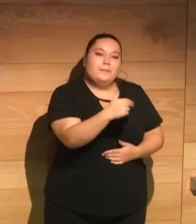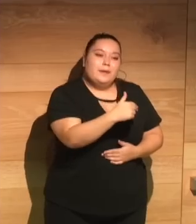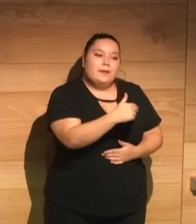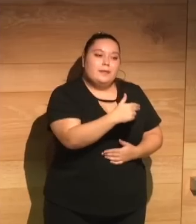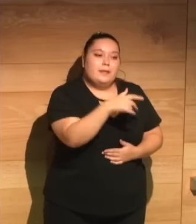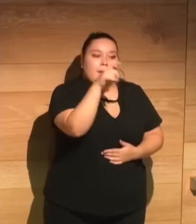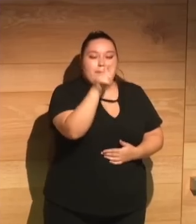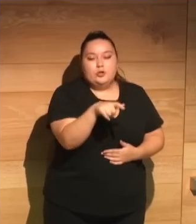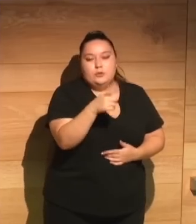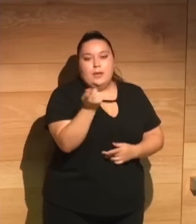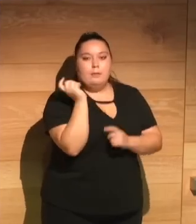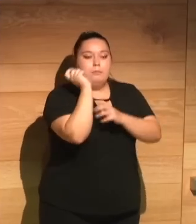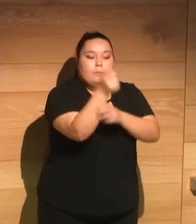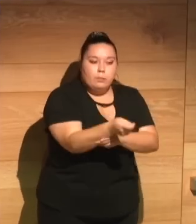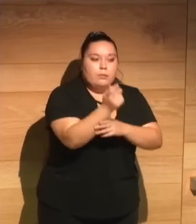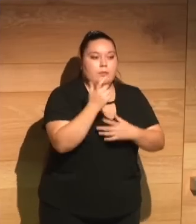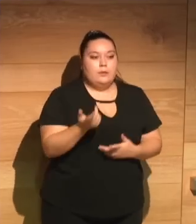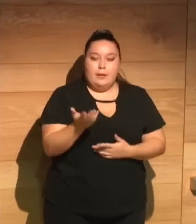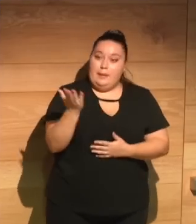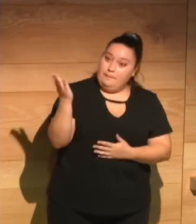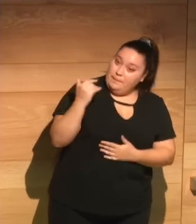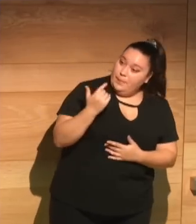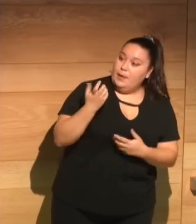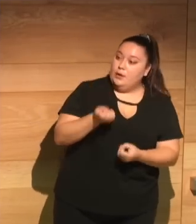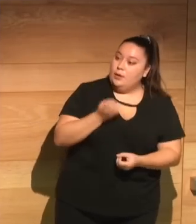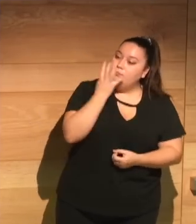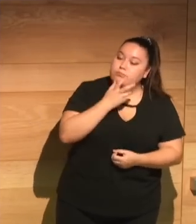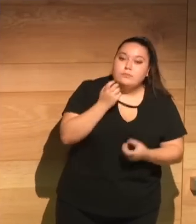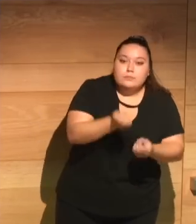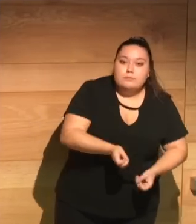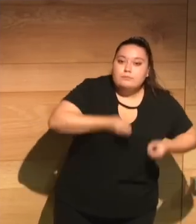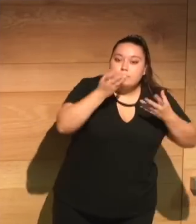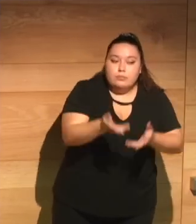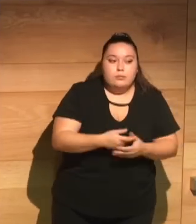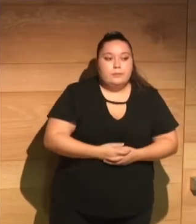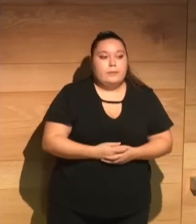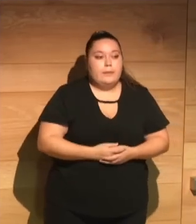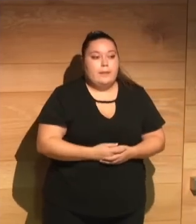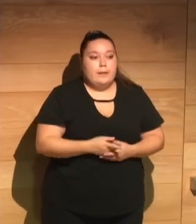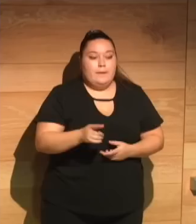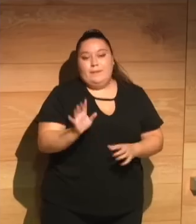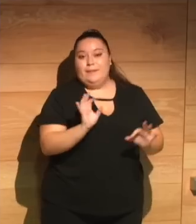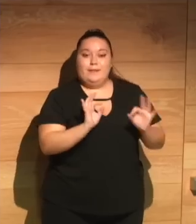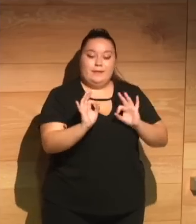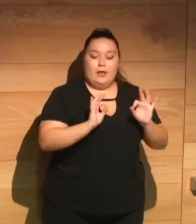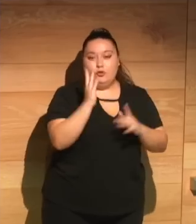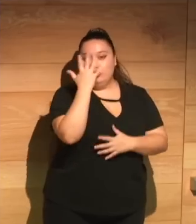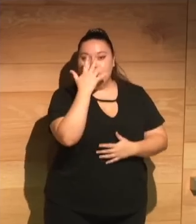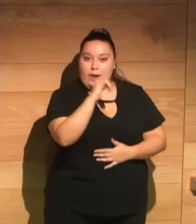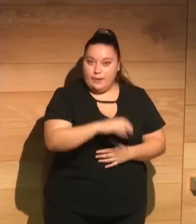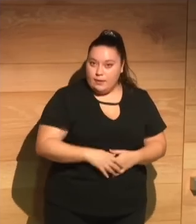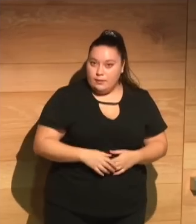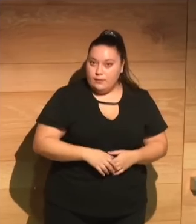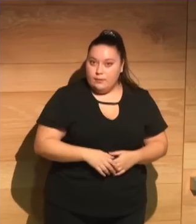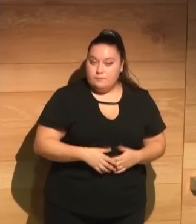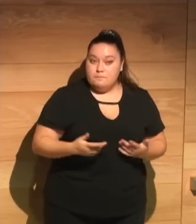un pescador, tal, pues se convierte en ven para que te cuente esa historia, y de repente pues hay un teatro de las sombras, ¿no? Que es como le hemos